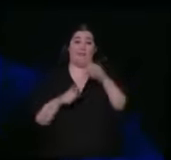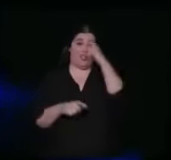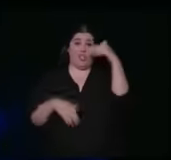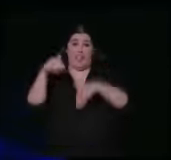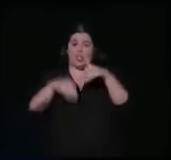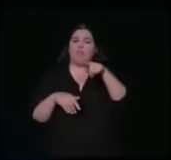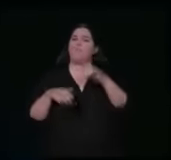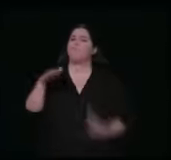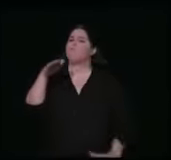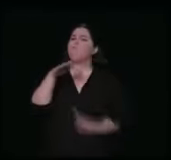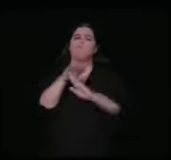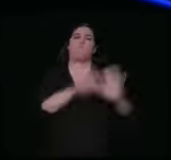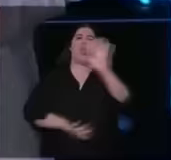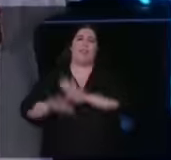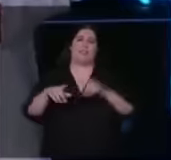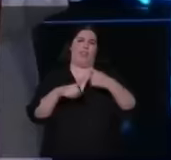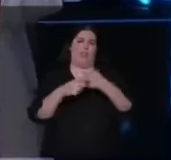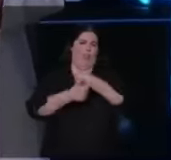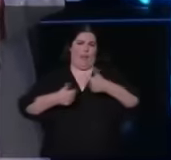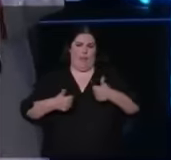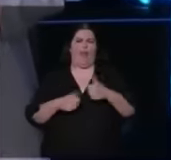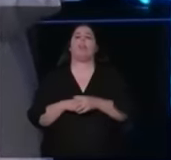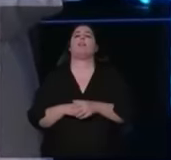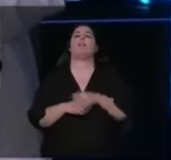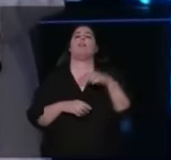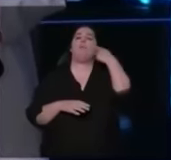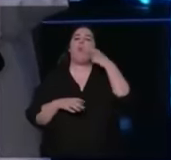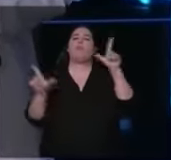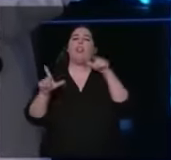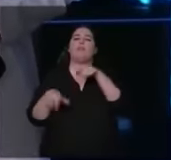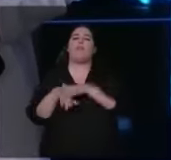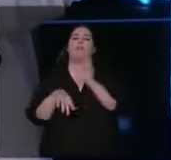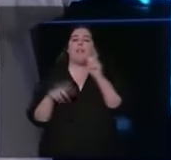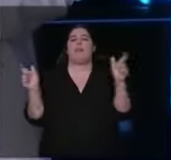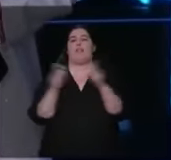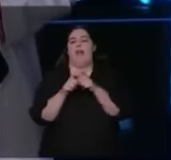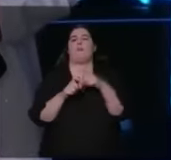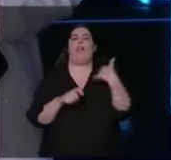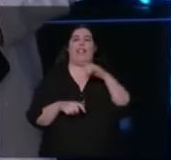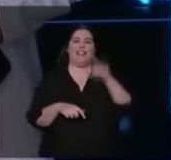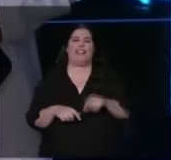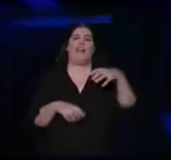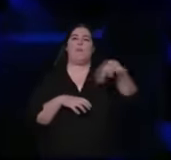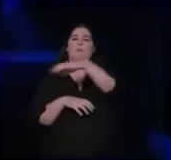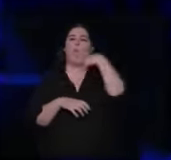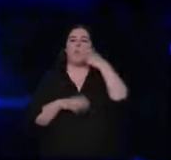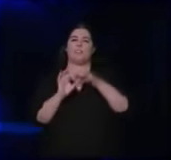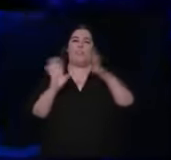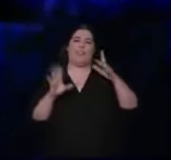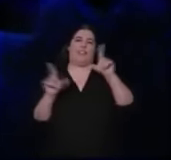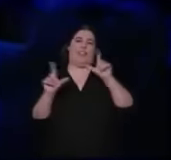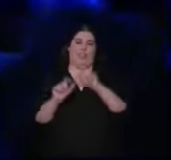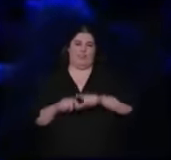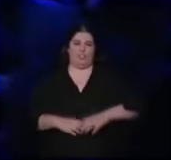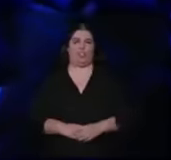Electoral es la autoridad organizadora de este evento y la producción televisiva está a cargo de CAPIT, la Cámara Argentina de Productoras Independientes